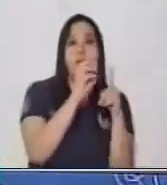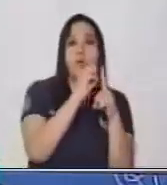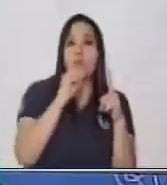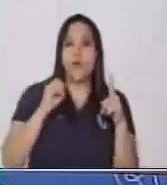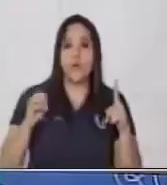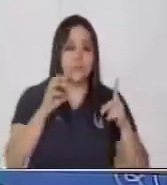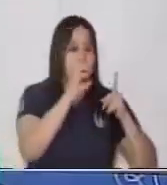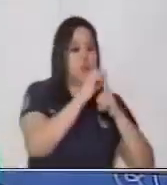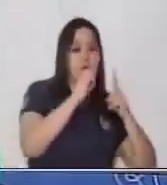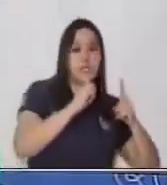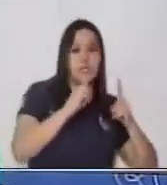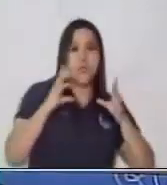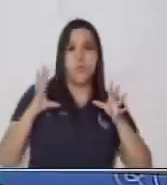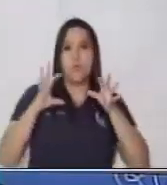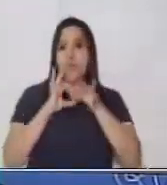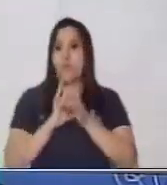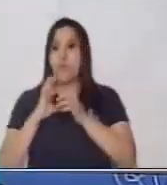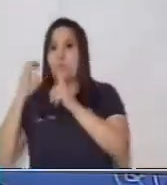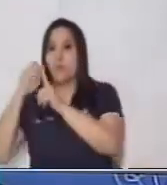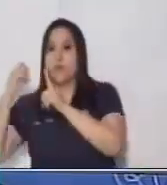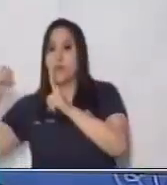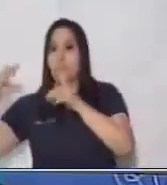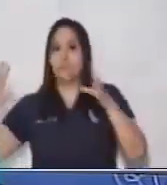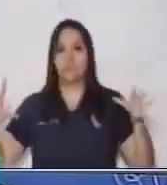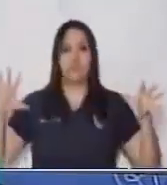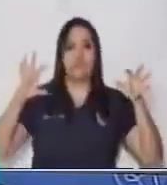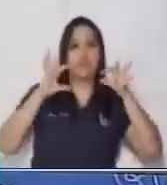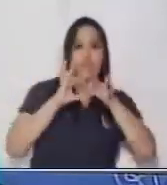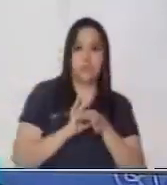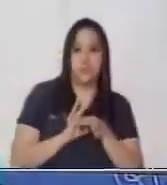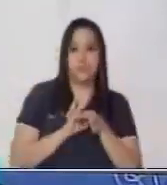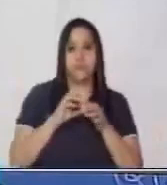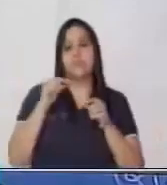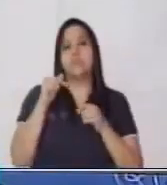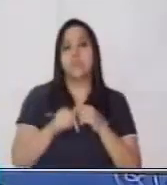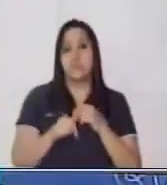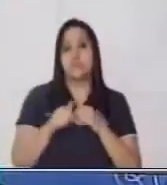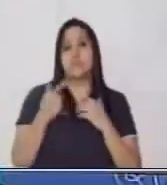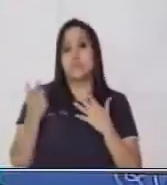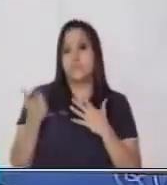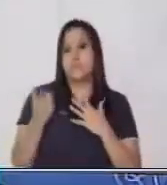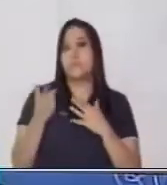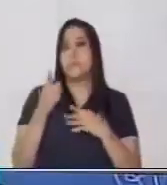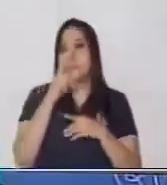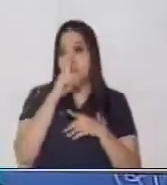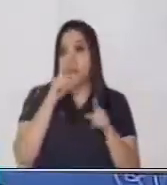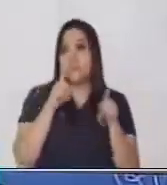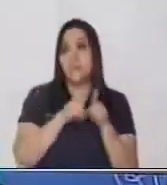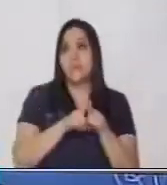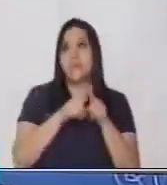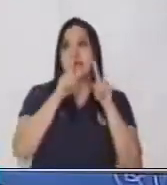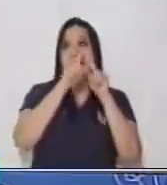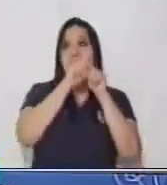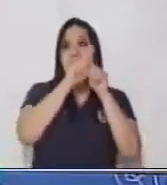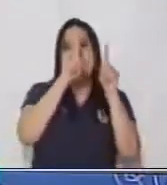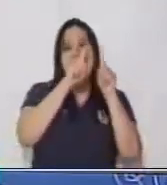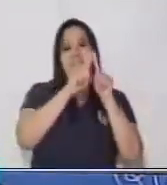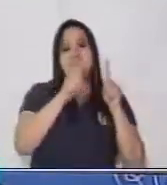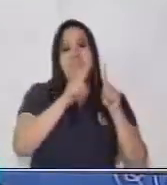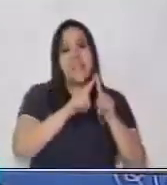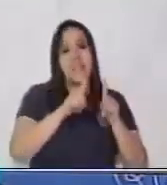unen también sintagmas. Esa es la función de las conjunciones, pero también hay diversas clases de